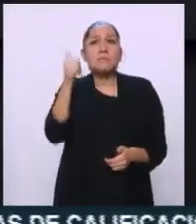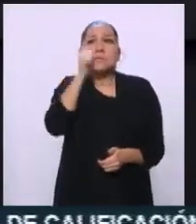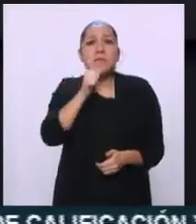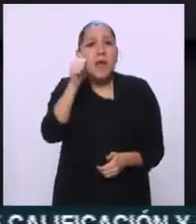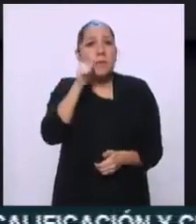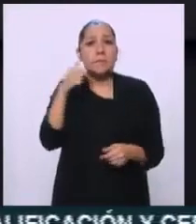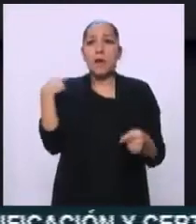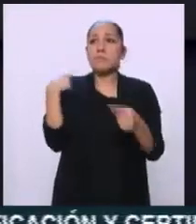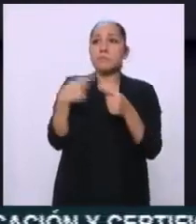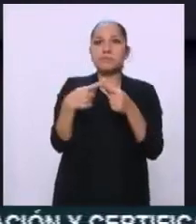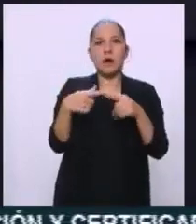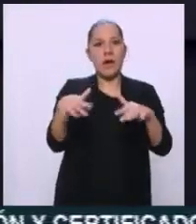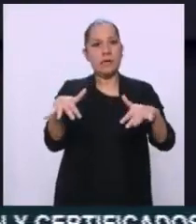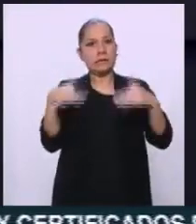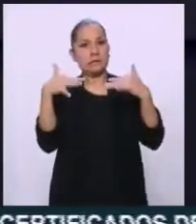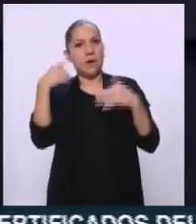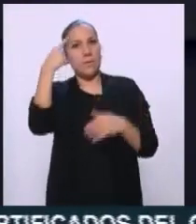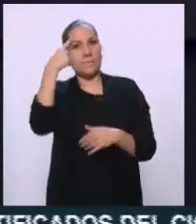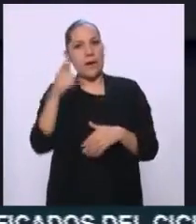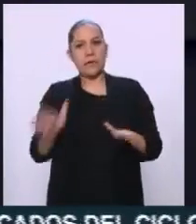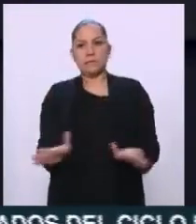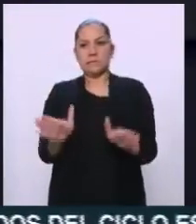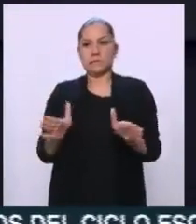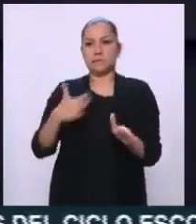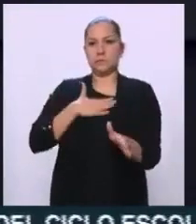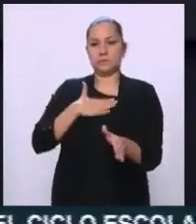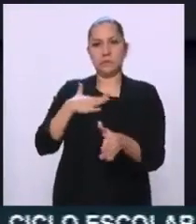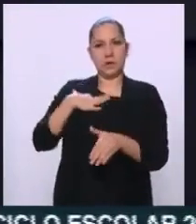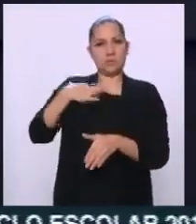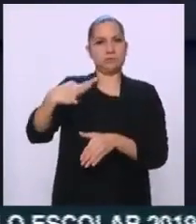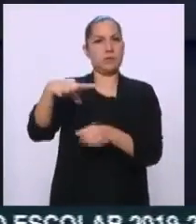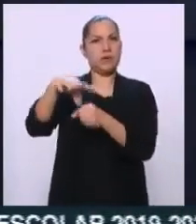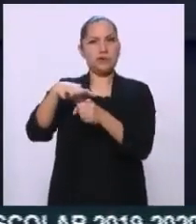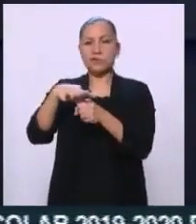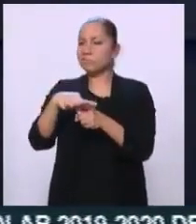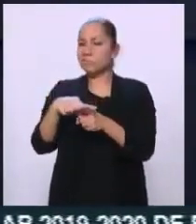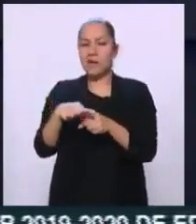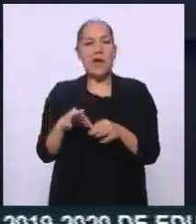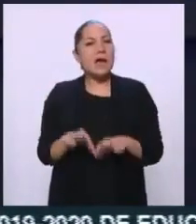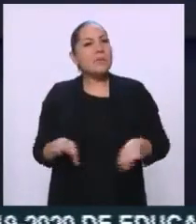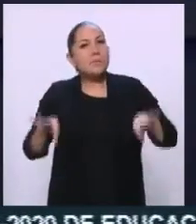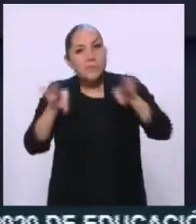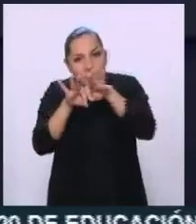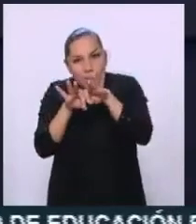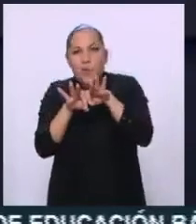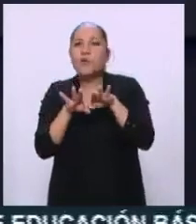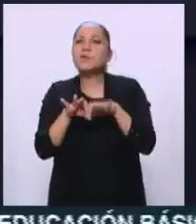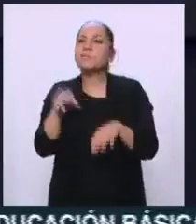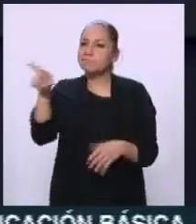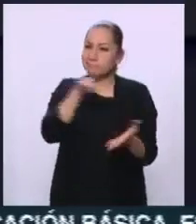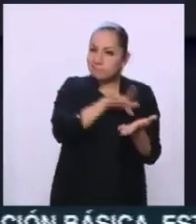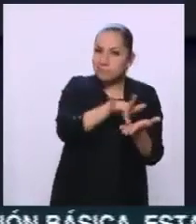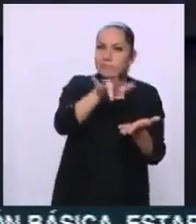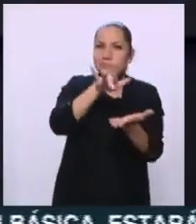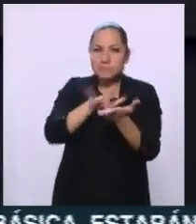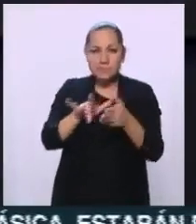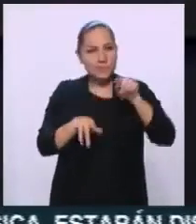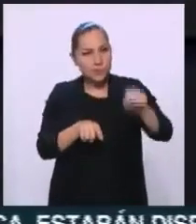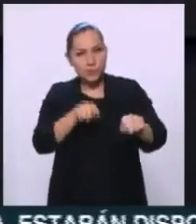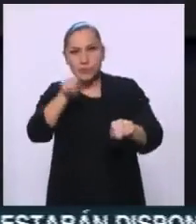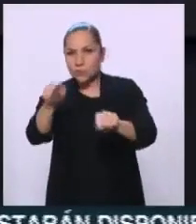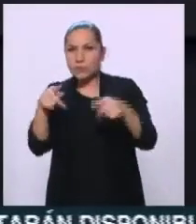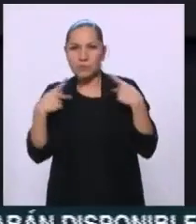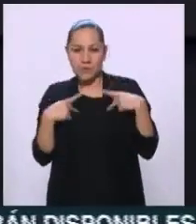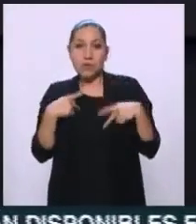sociales, los establece en la Constitución, y ya no es voluntad de ningún gobernante que se lleven a cabo, que se cumplan esos